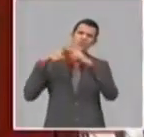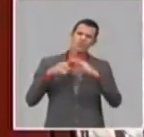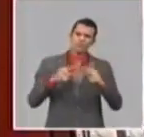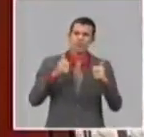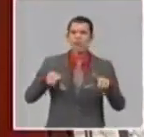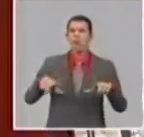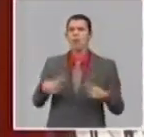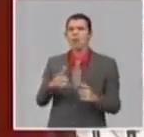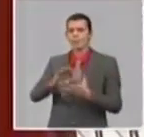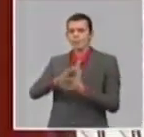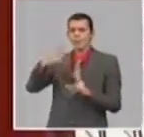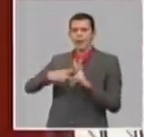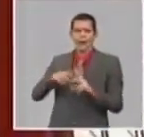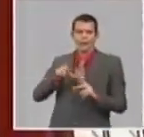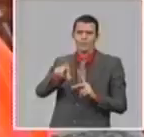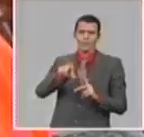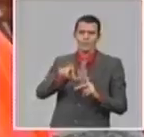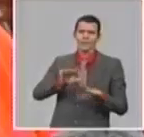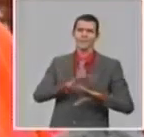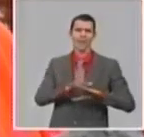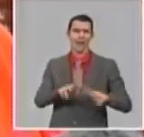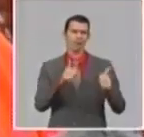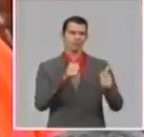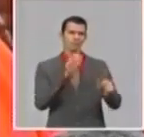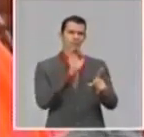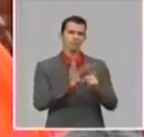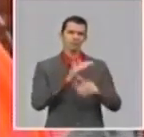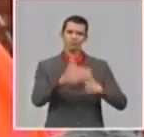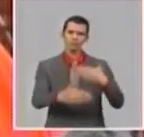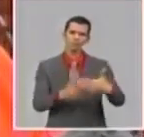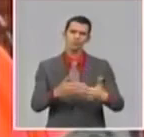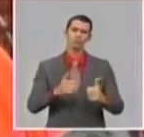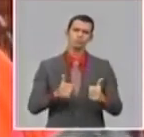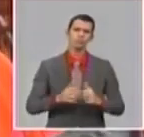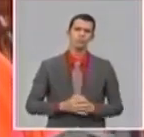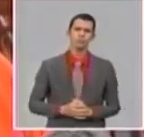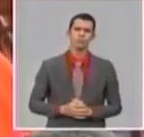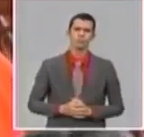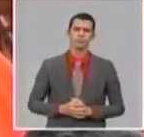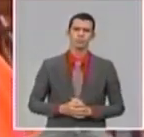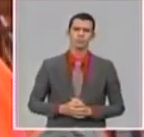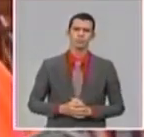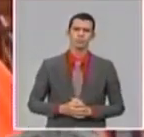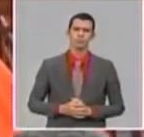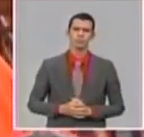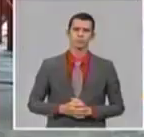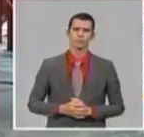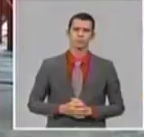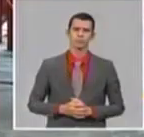y estamos en este minuto además un 75 por ciento de cronograma de ejecución